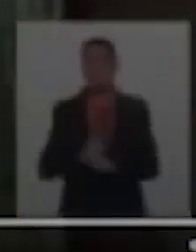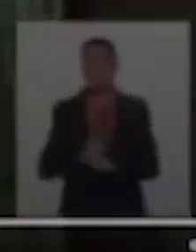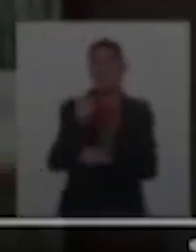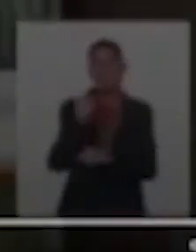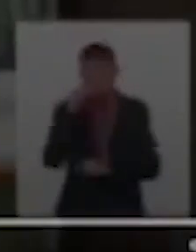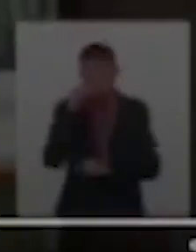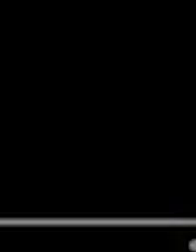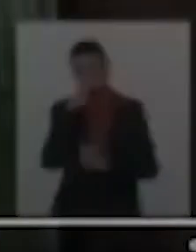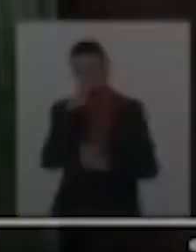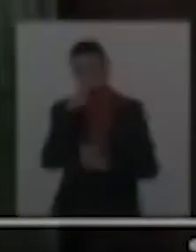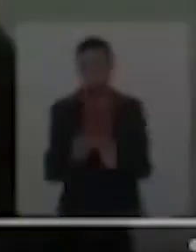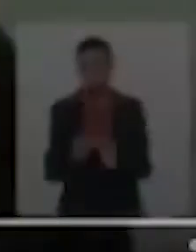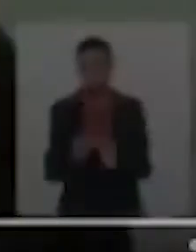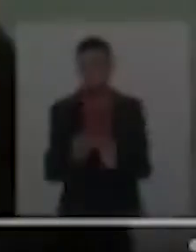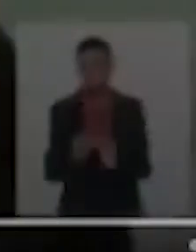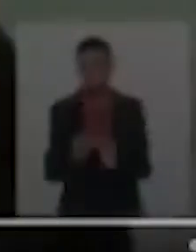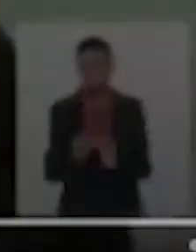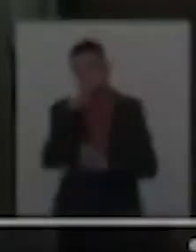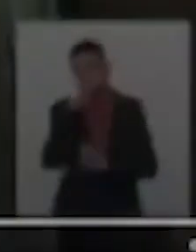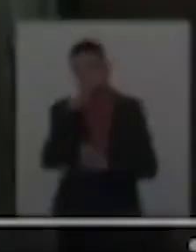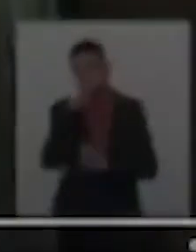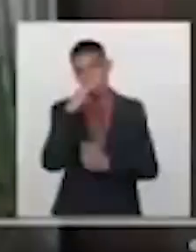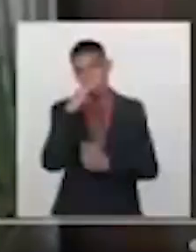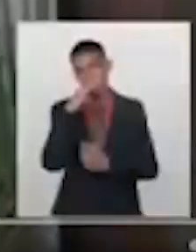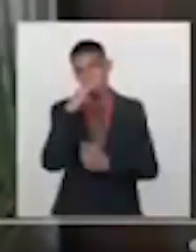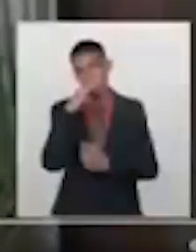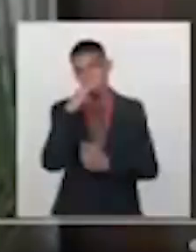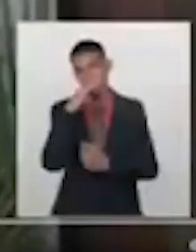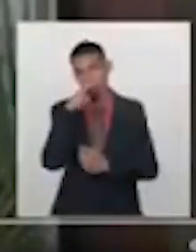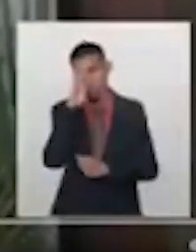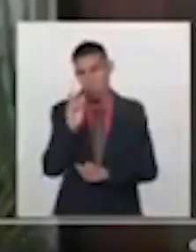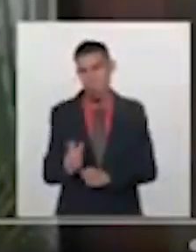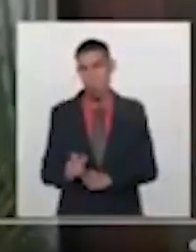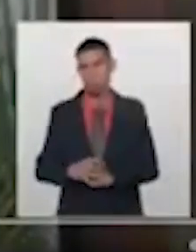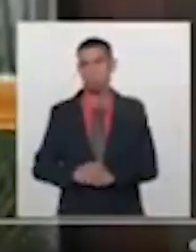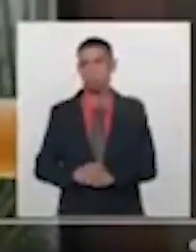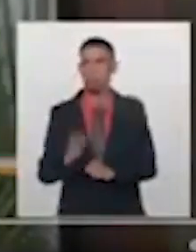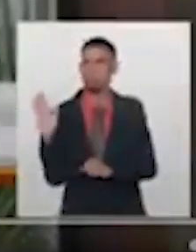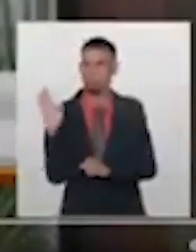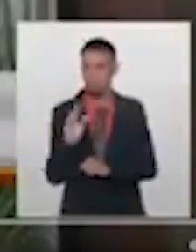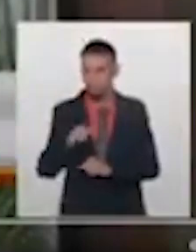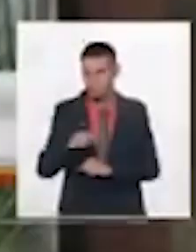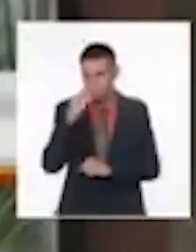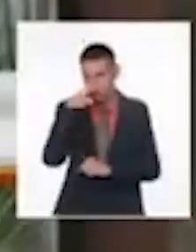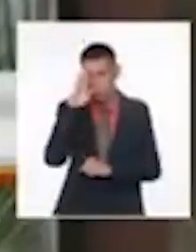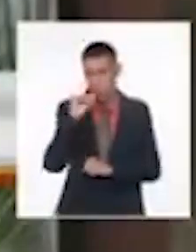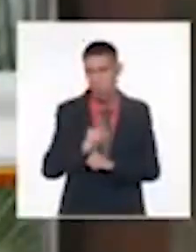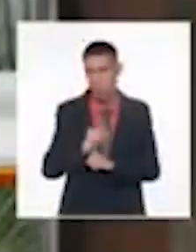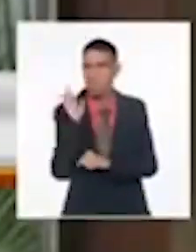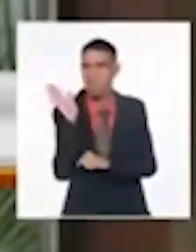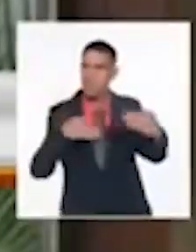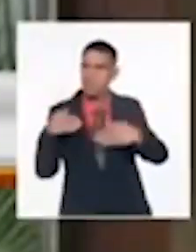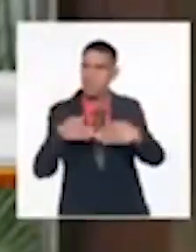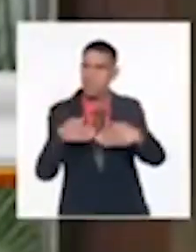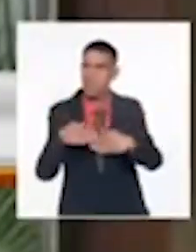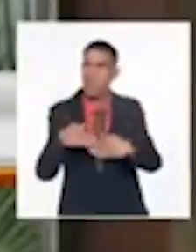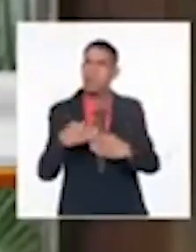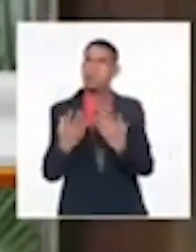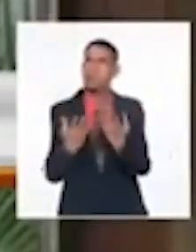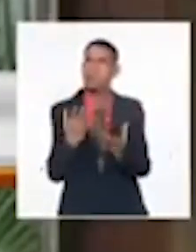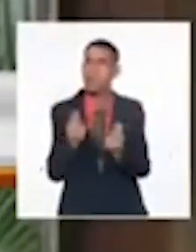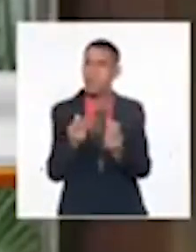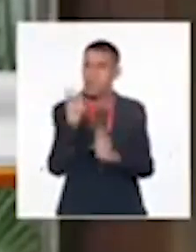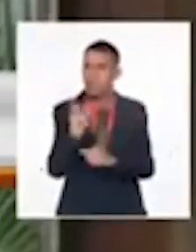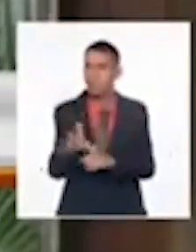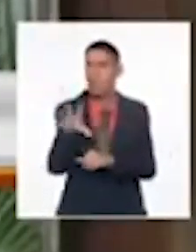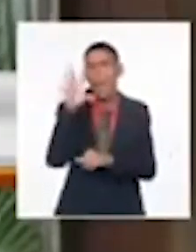Cuba dice esta productora que nadie conoce que no Cuba y mucha gente entendió que como están